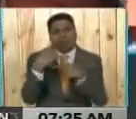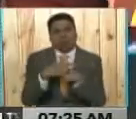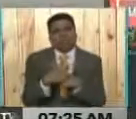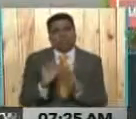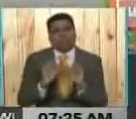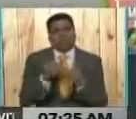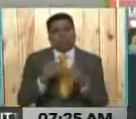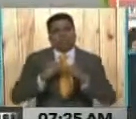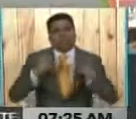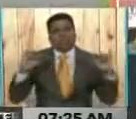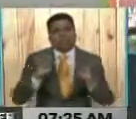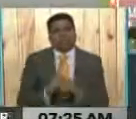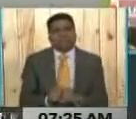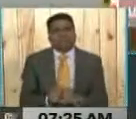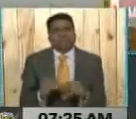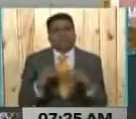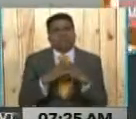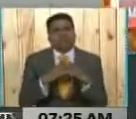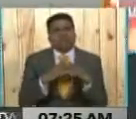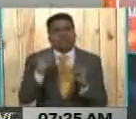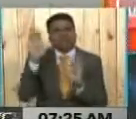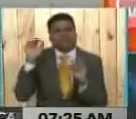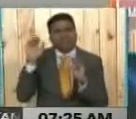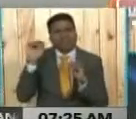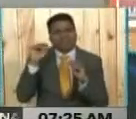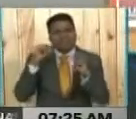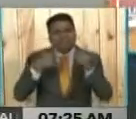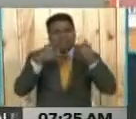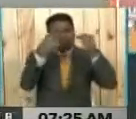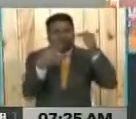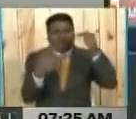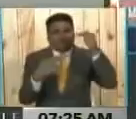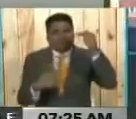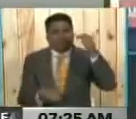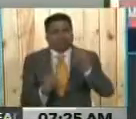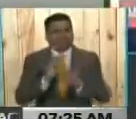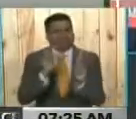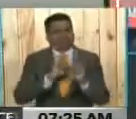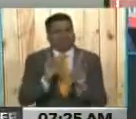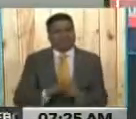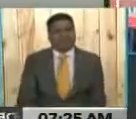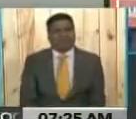cuando ya las letras de la despedida están sobre la pantalla. Y creo que